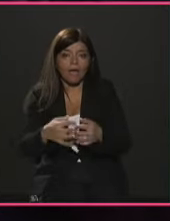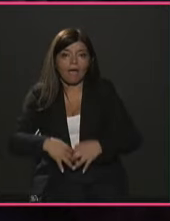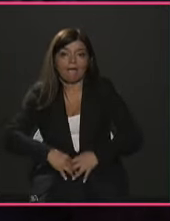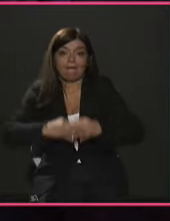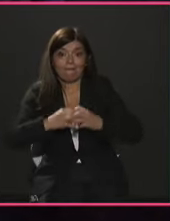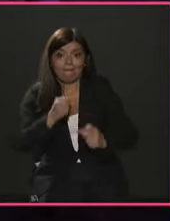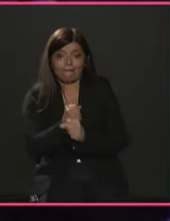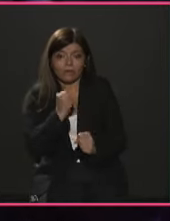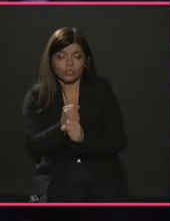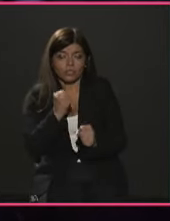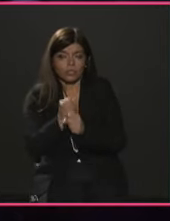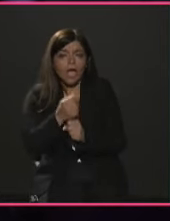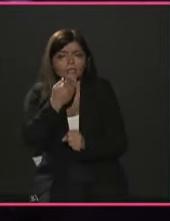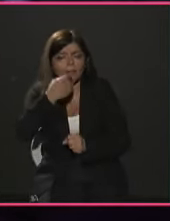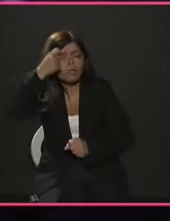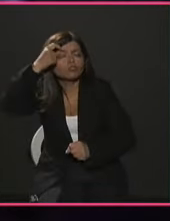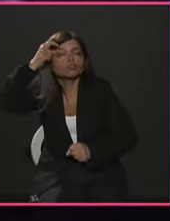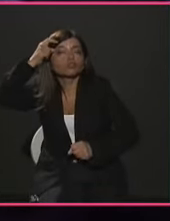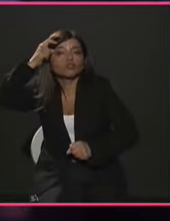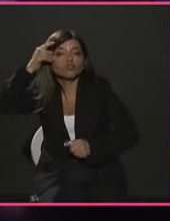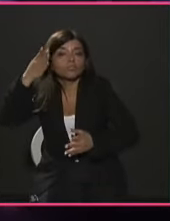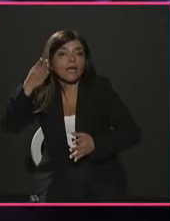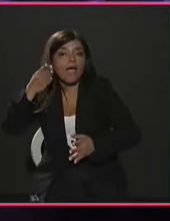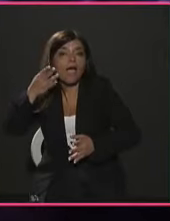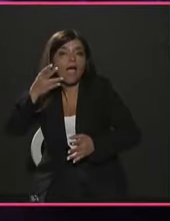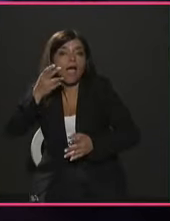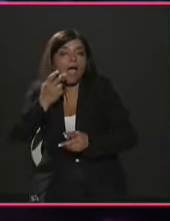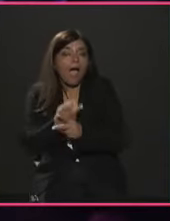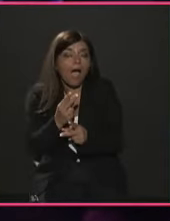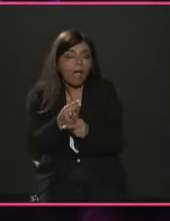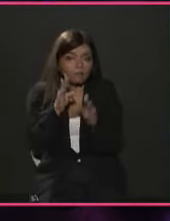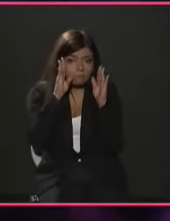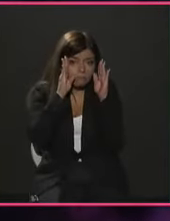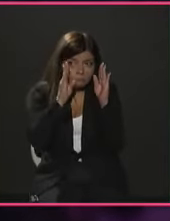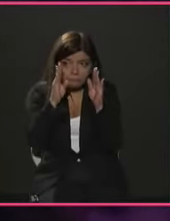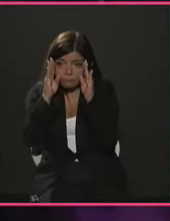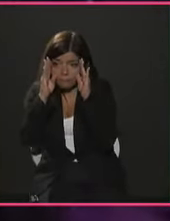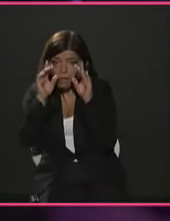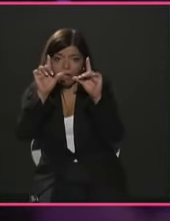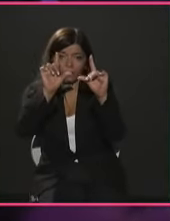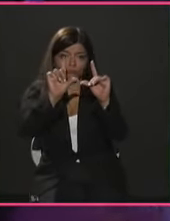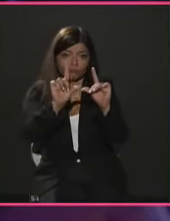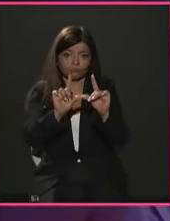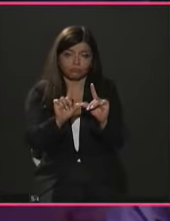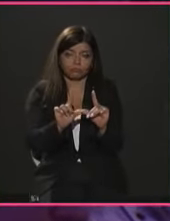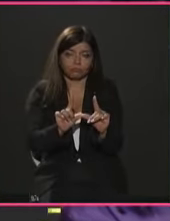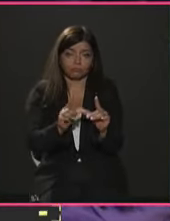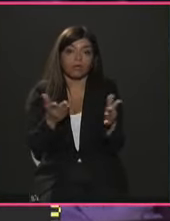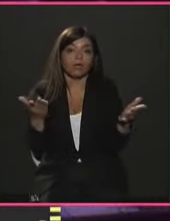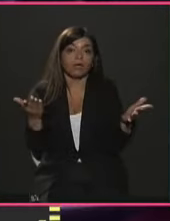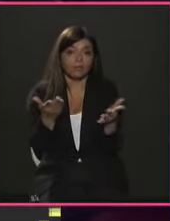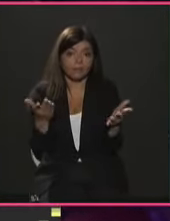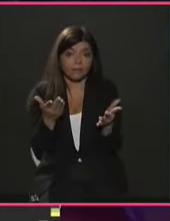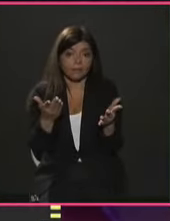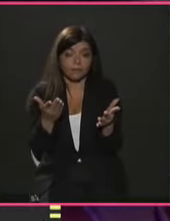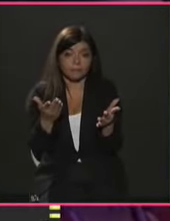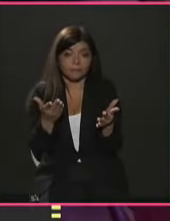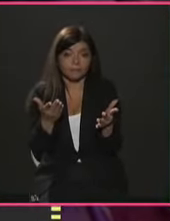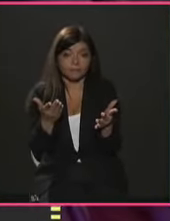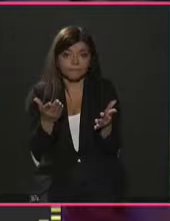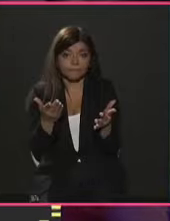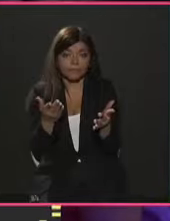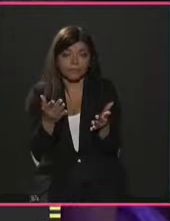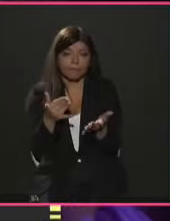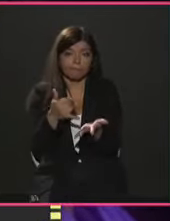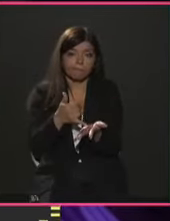laboral y cognitiva hace que haya menos atención en la